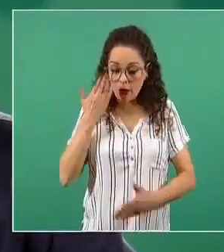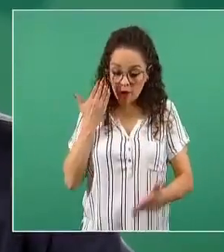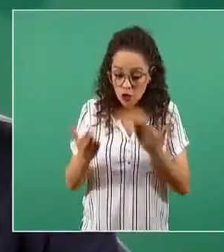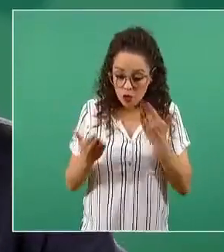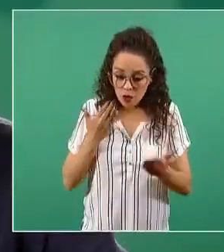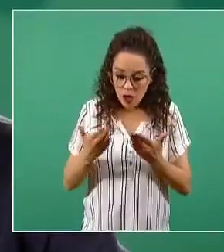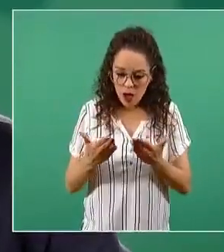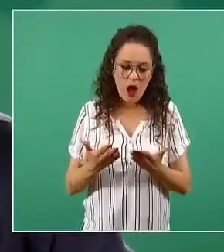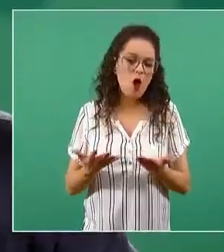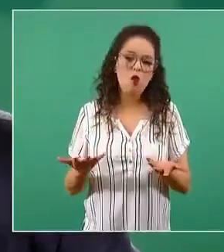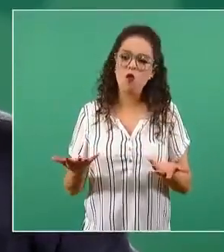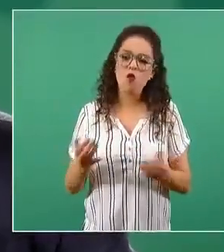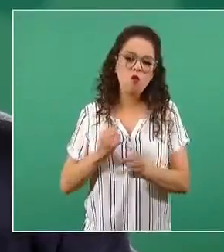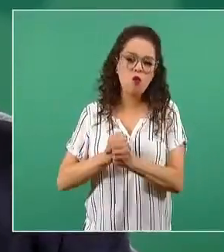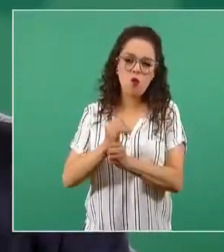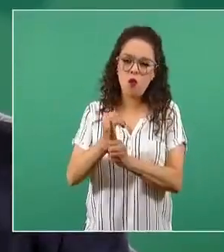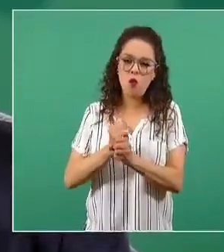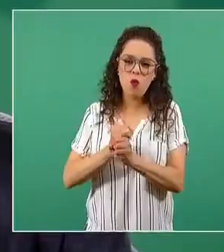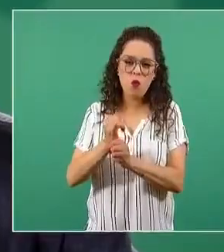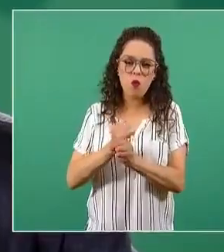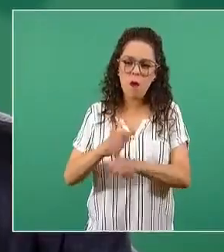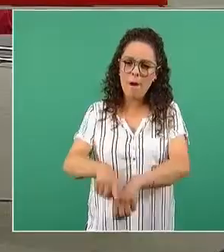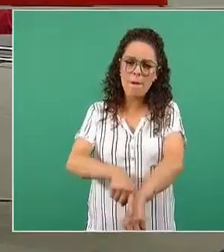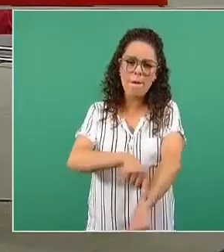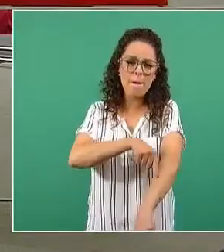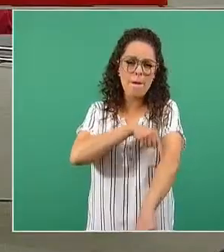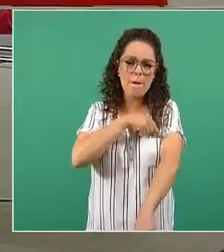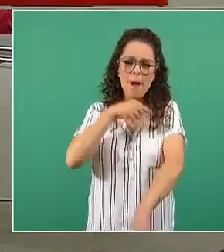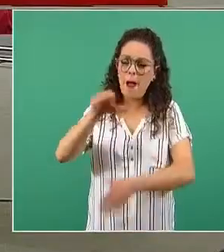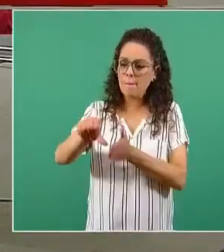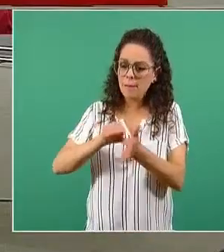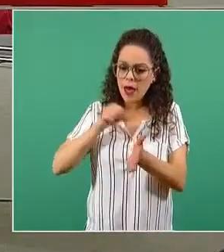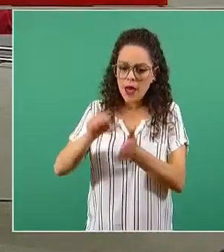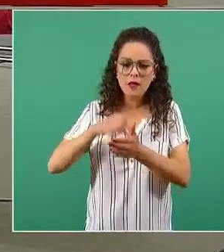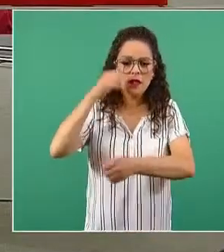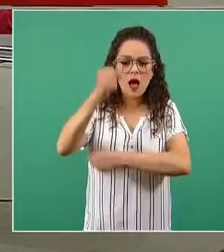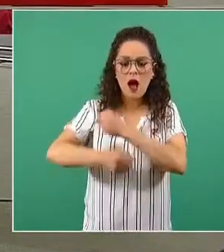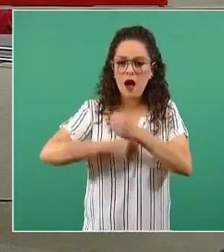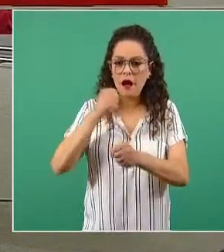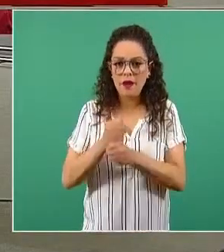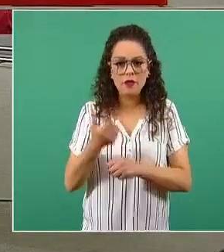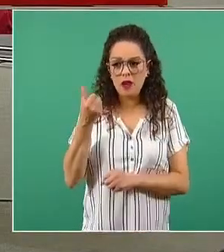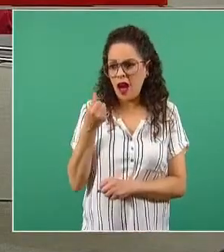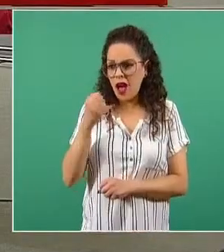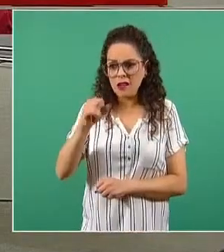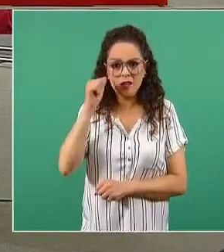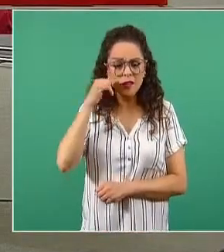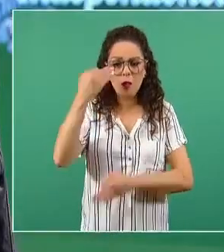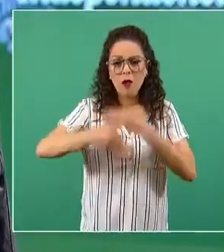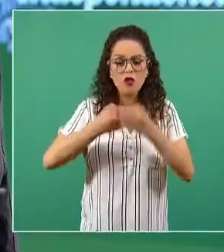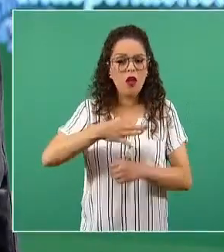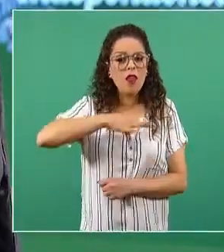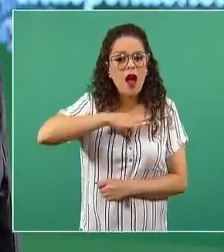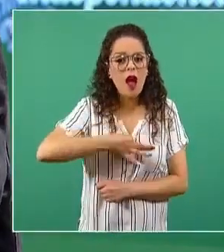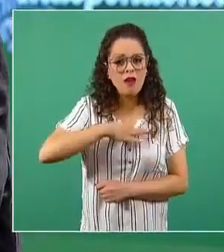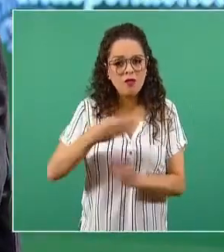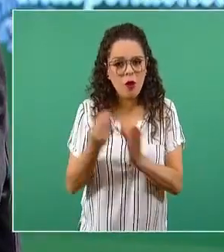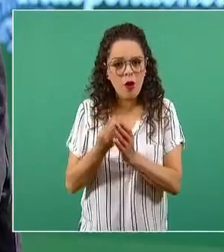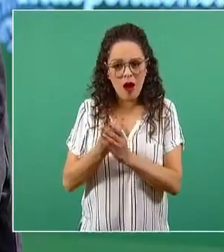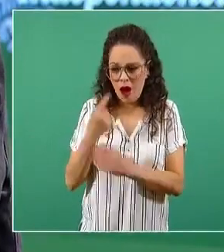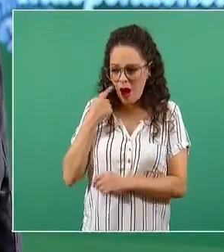ciertos años de investigación científica, de desarrollo tecnológico. Así ha ocurrido con todas las infecciones. Entonces, en